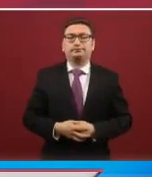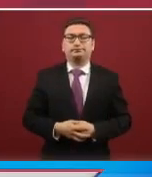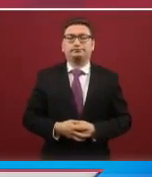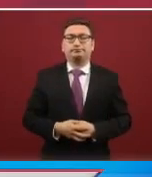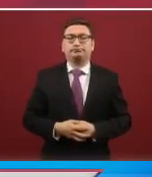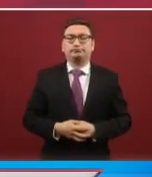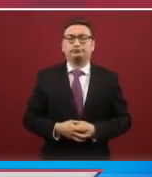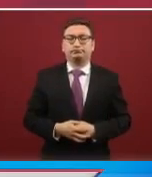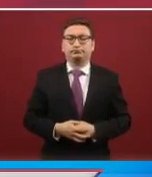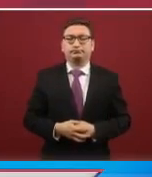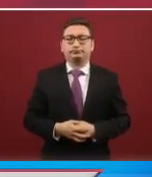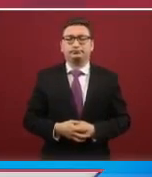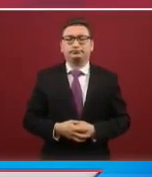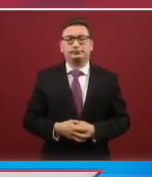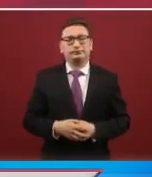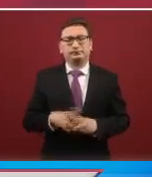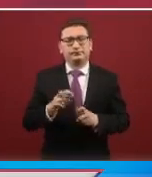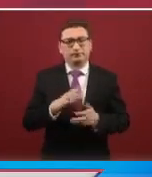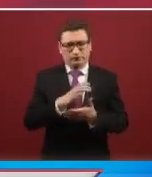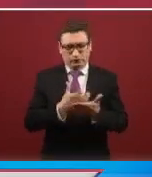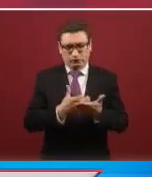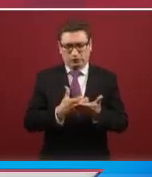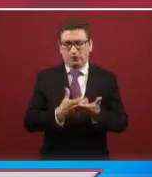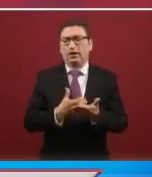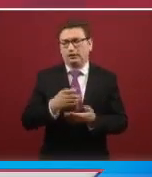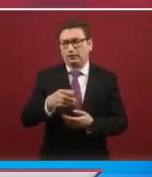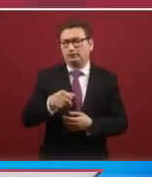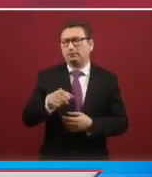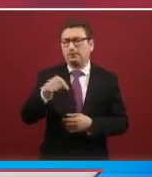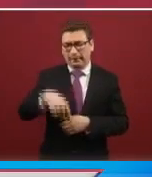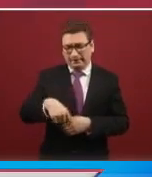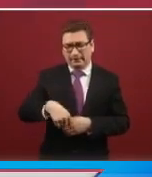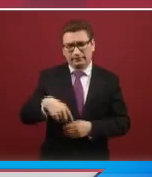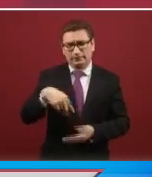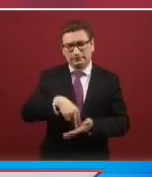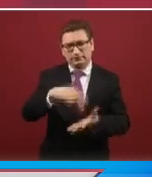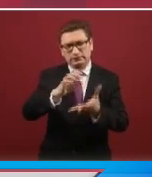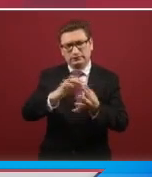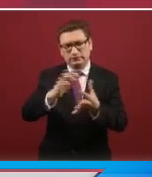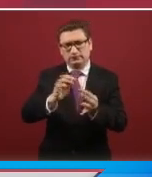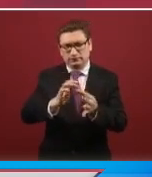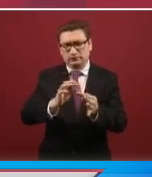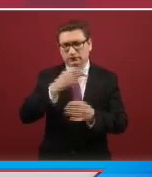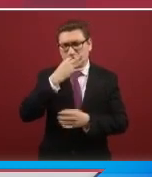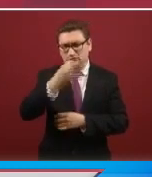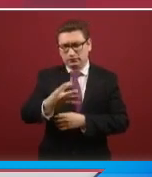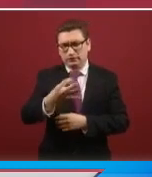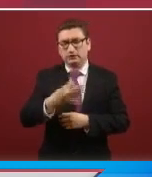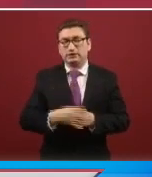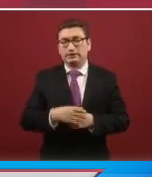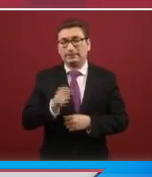Canadá y CFE. Aquí se dio a conocer de que esos contratos